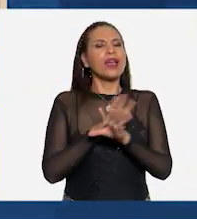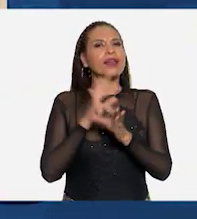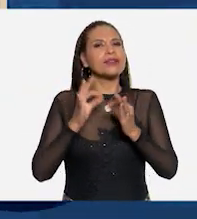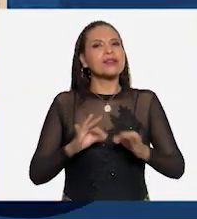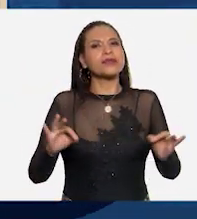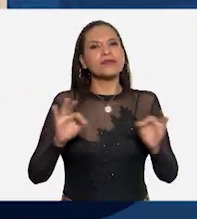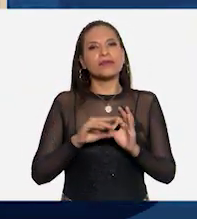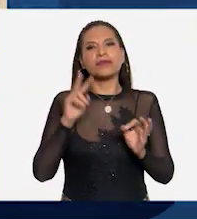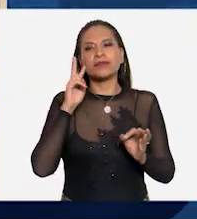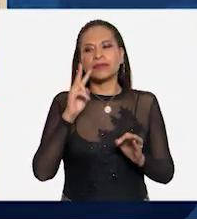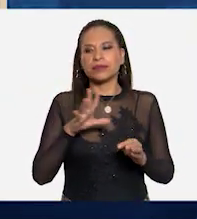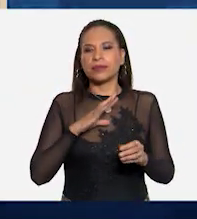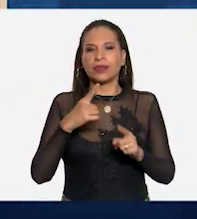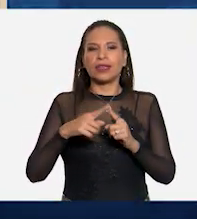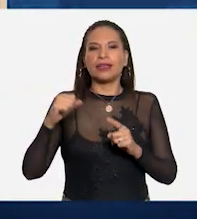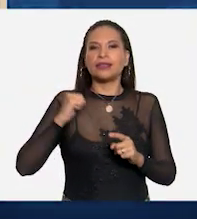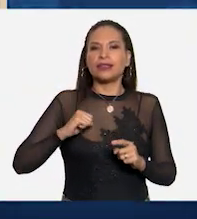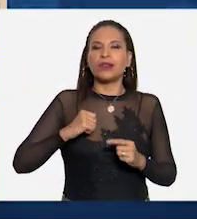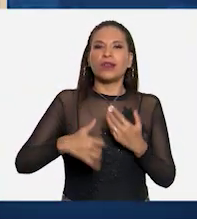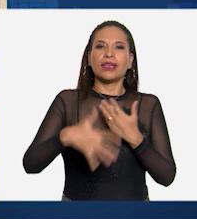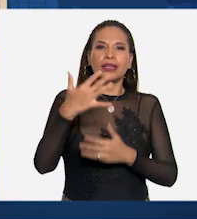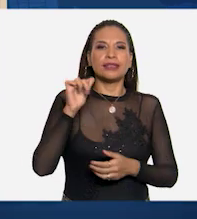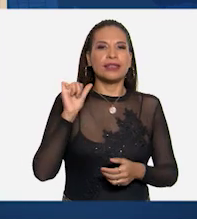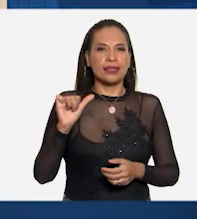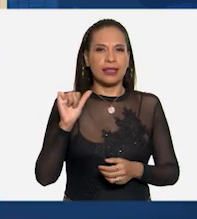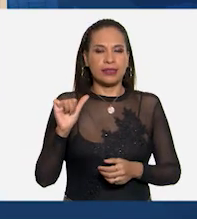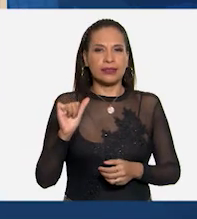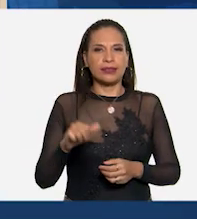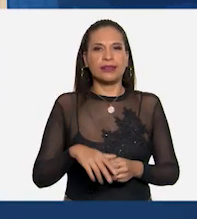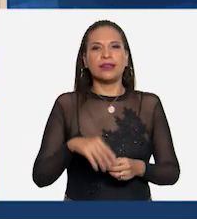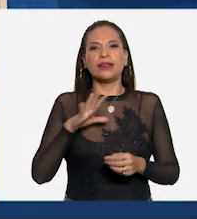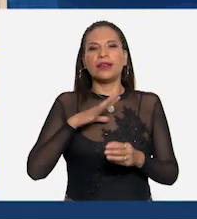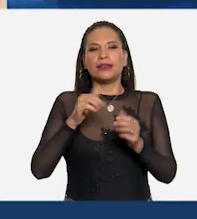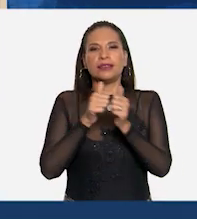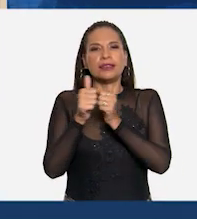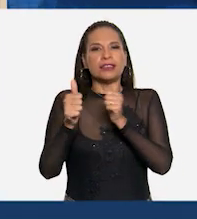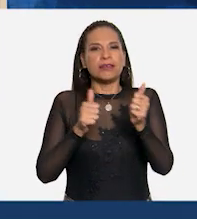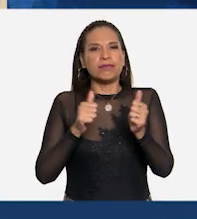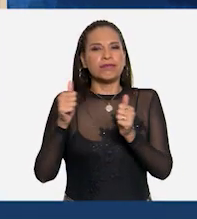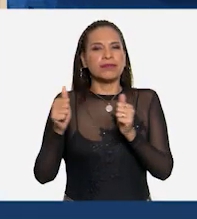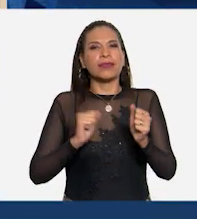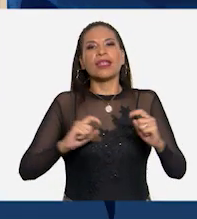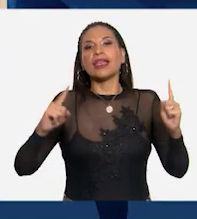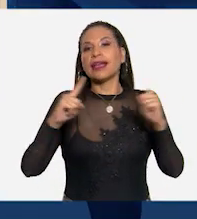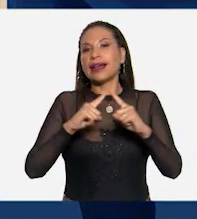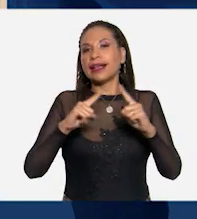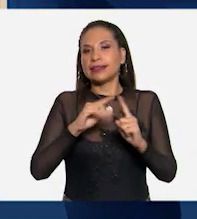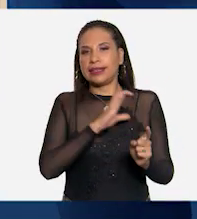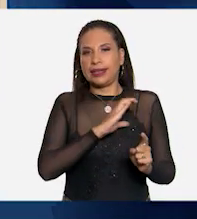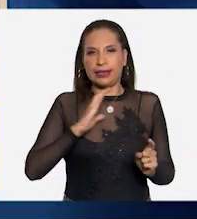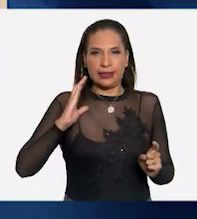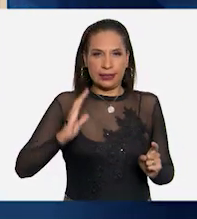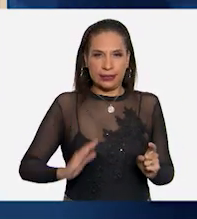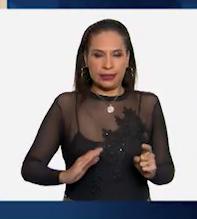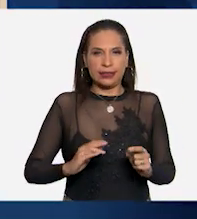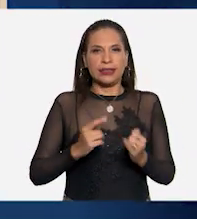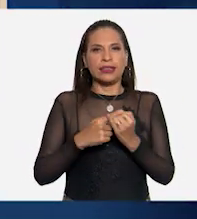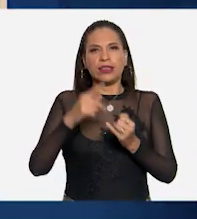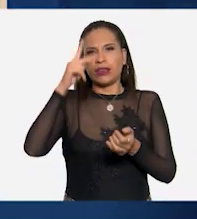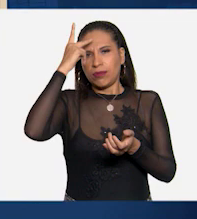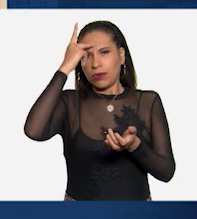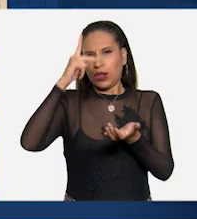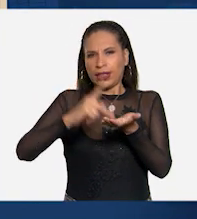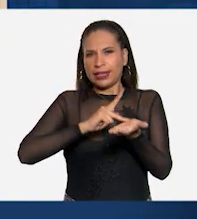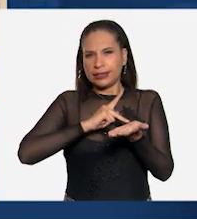que se registran entre los siglos XV y XVI. La división de la iglesia cristiana entre católicos y